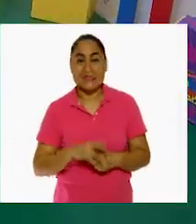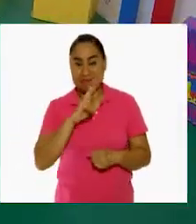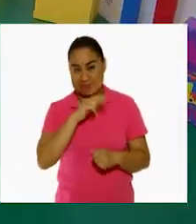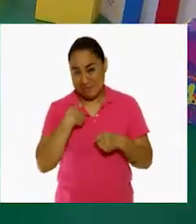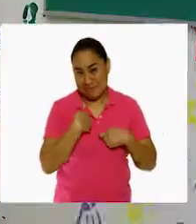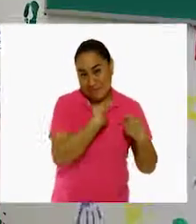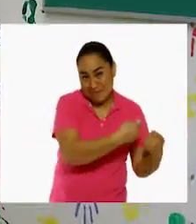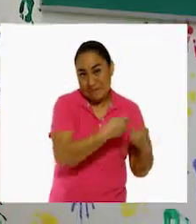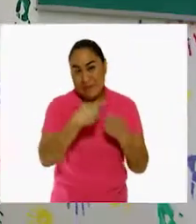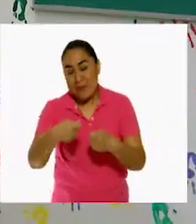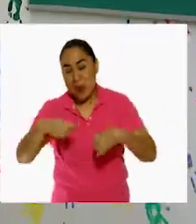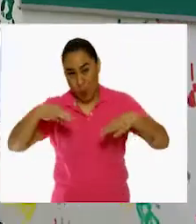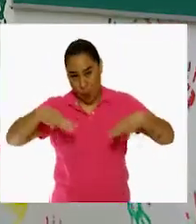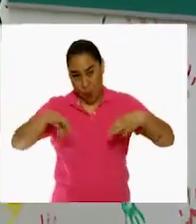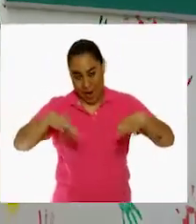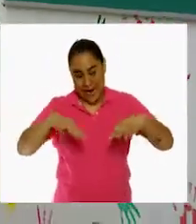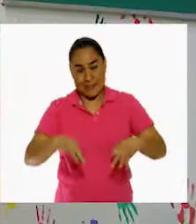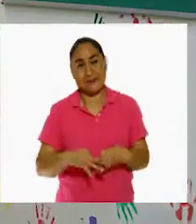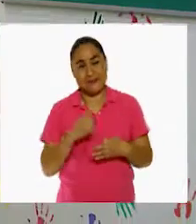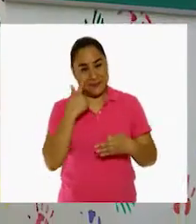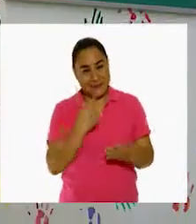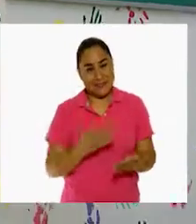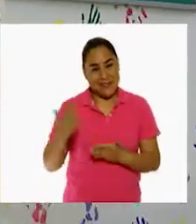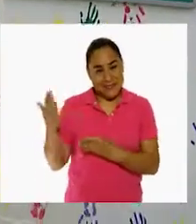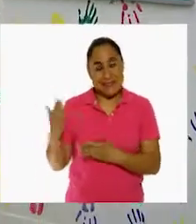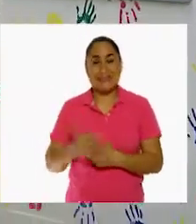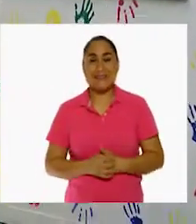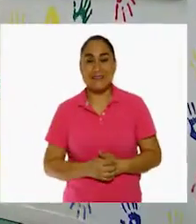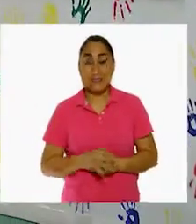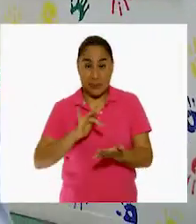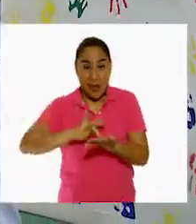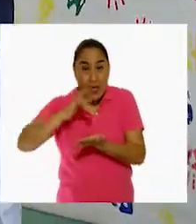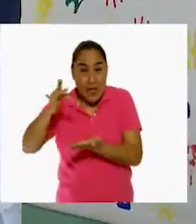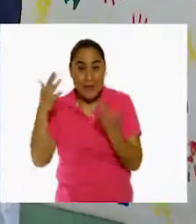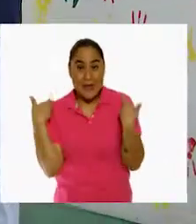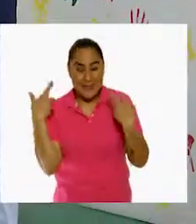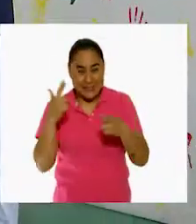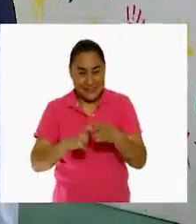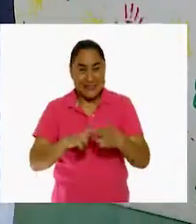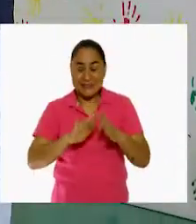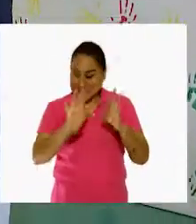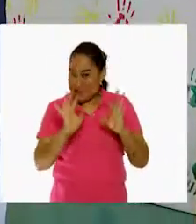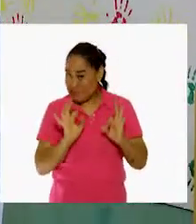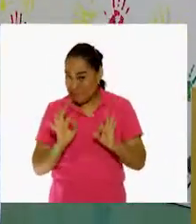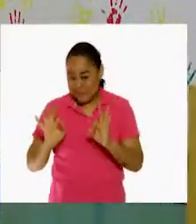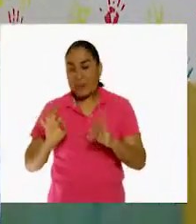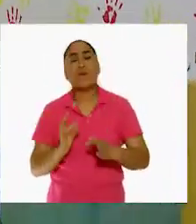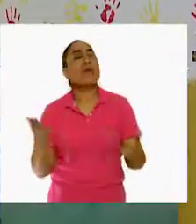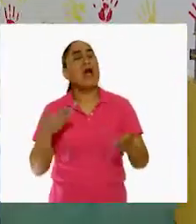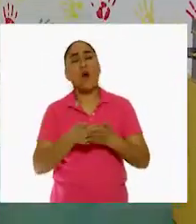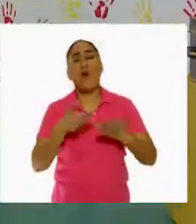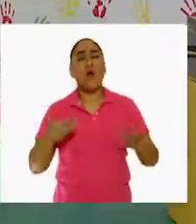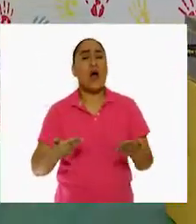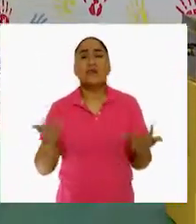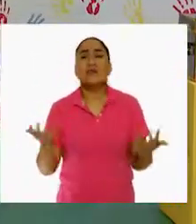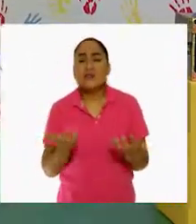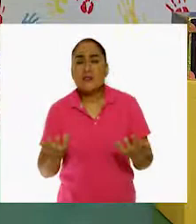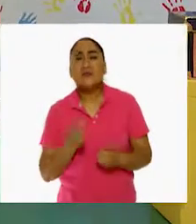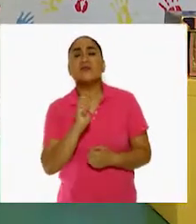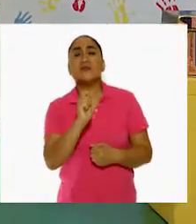Sí, con permiso, una Gloria. Hoja, con permiso, Gloria. Uh-huh. Te entrego una, sí. Gloria. Gracias, maestro. Ok, uh-huh. Excelente. Uh-huh. Y bueno, lo que vamos a hacer es